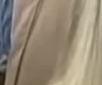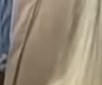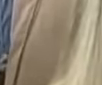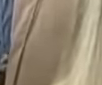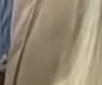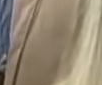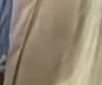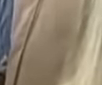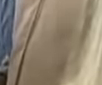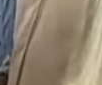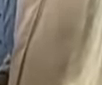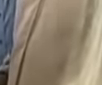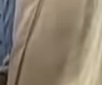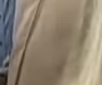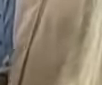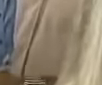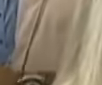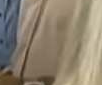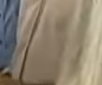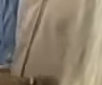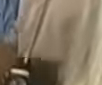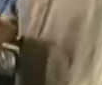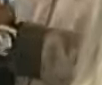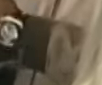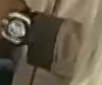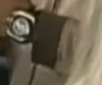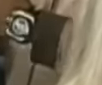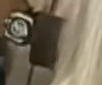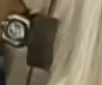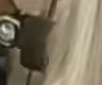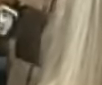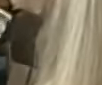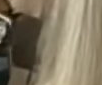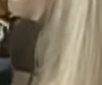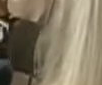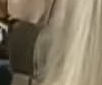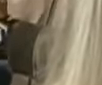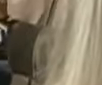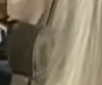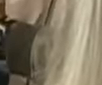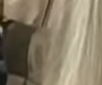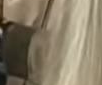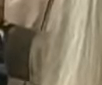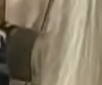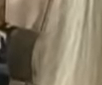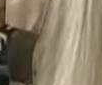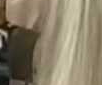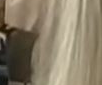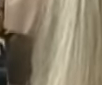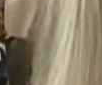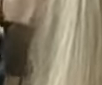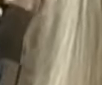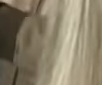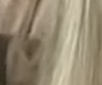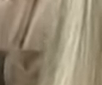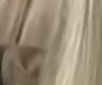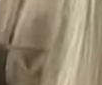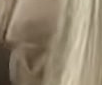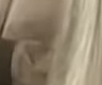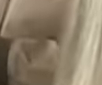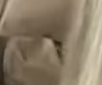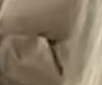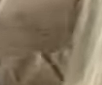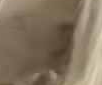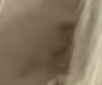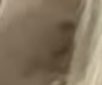al fortalecimiento de los servicios públicos en cada uno de estos espacios, pero también hacía énfasis en